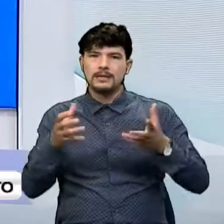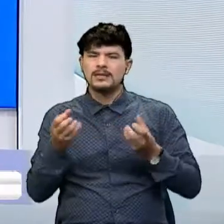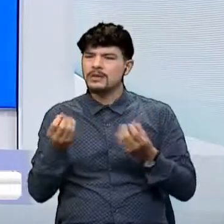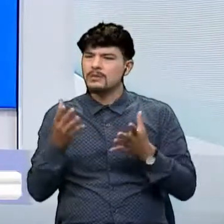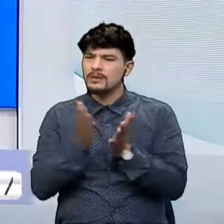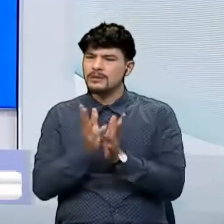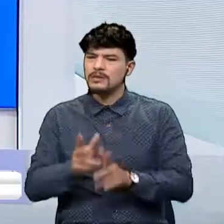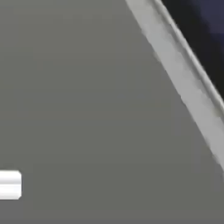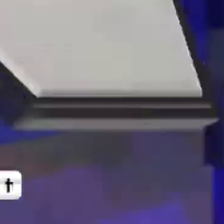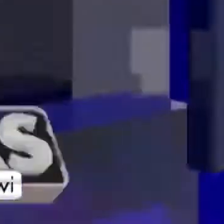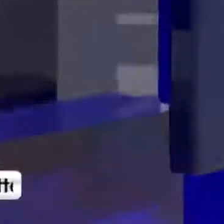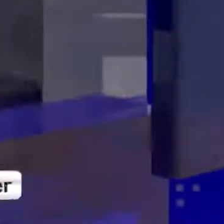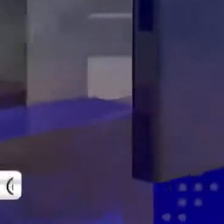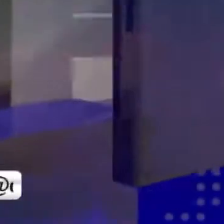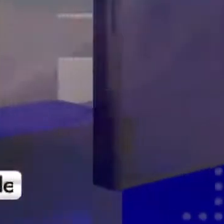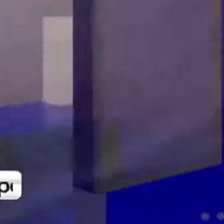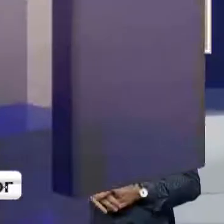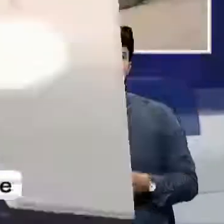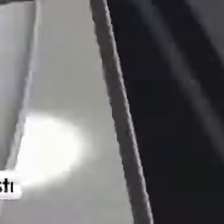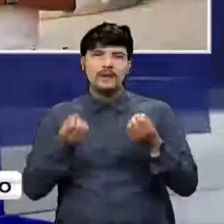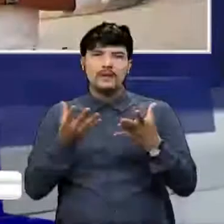afectados con esta situación?